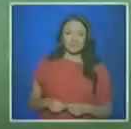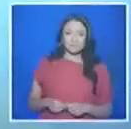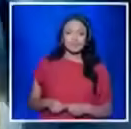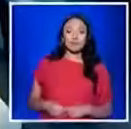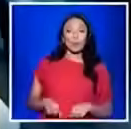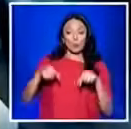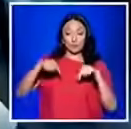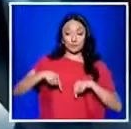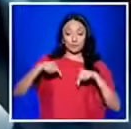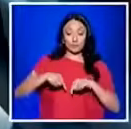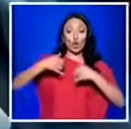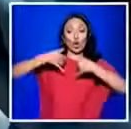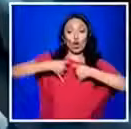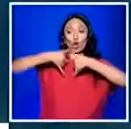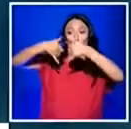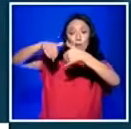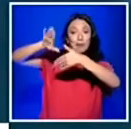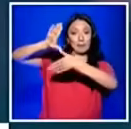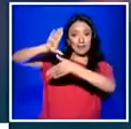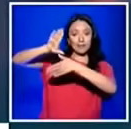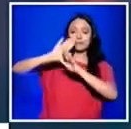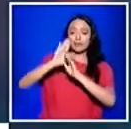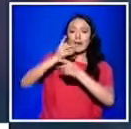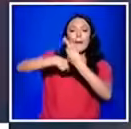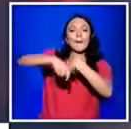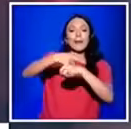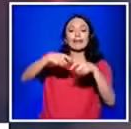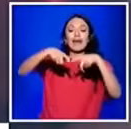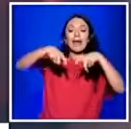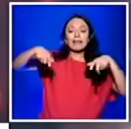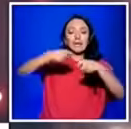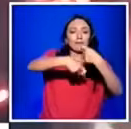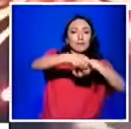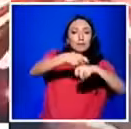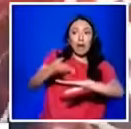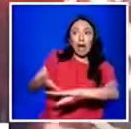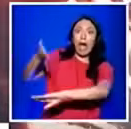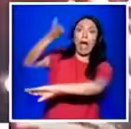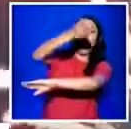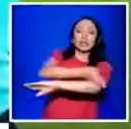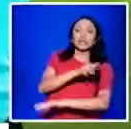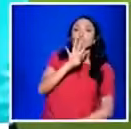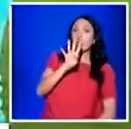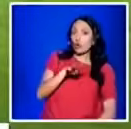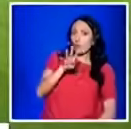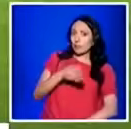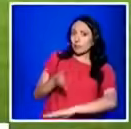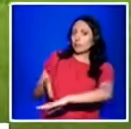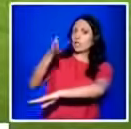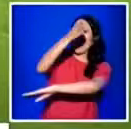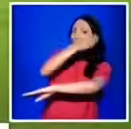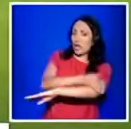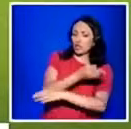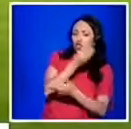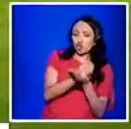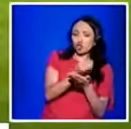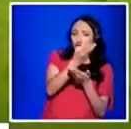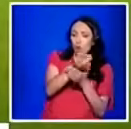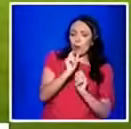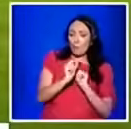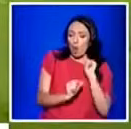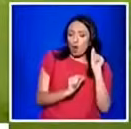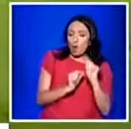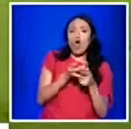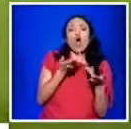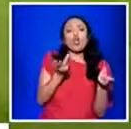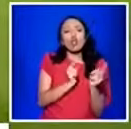Para esta edición de la Copa América, la Conmebol puso a la venta de las entradas 4 meses antes del inicio del torneo, para que los asistentes sepan